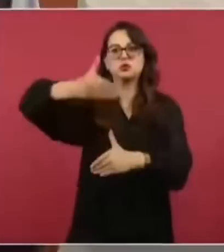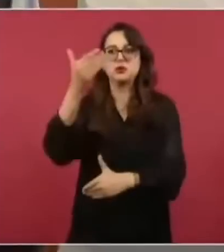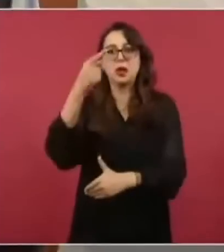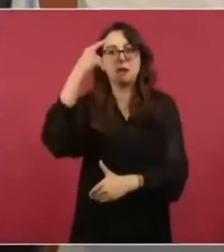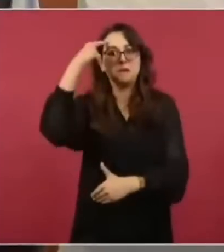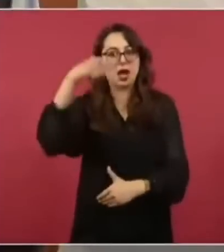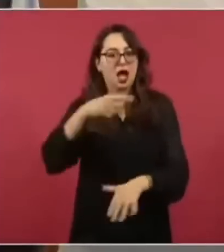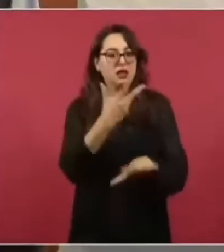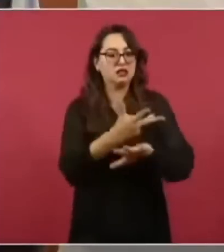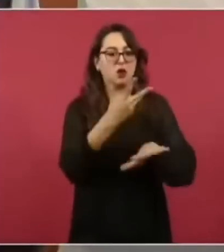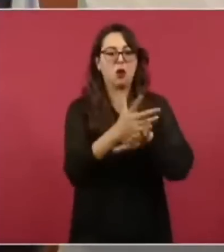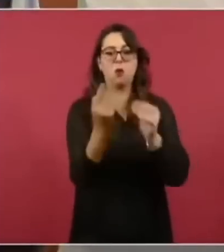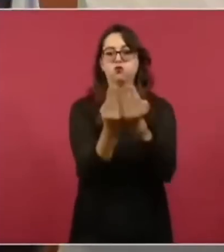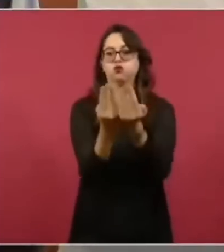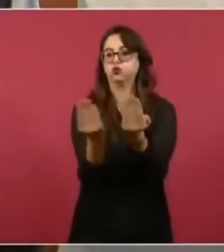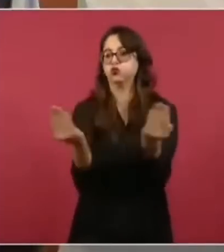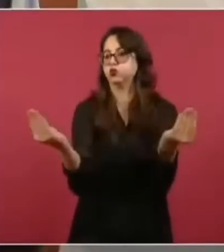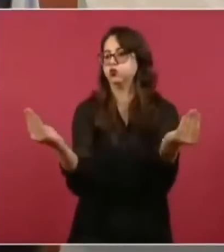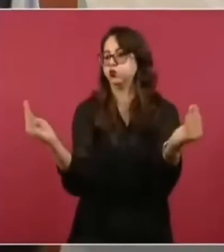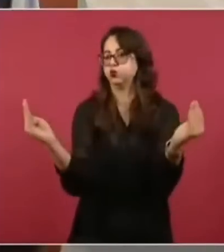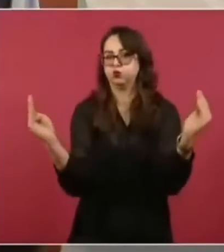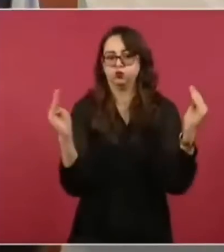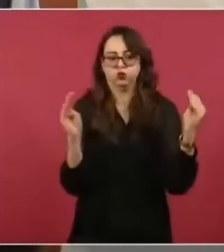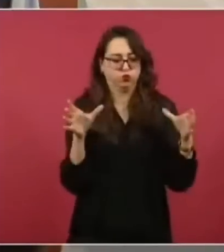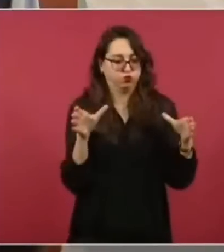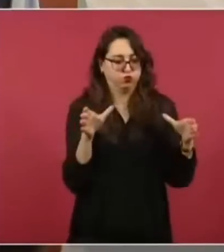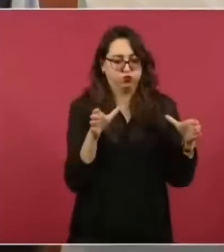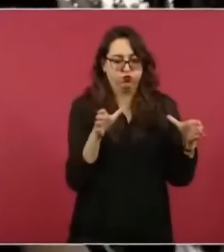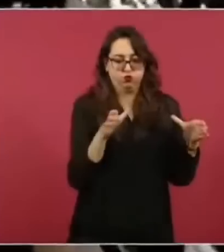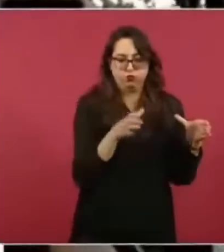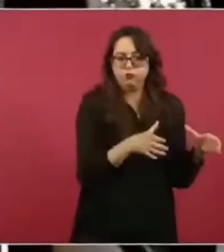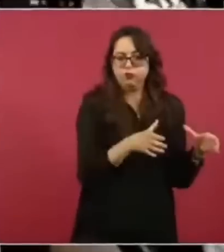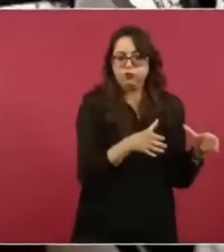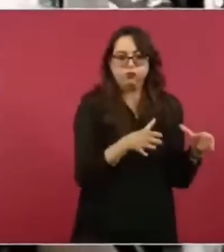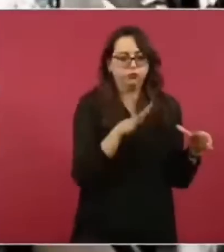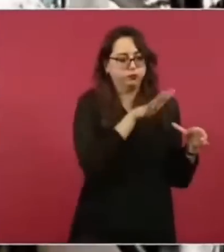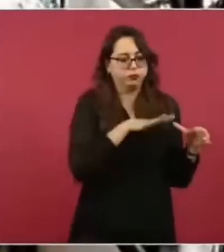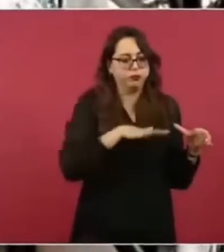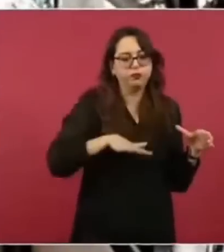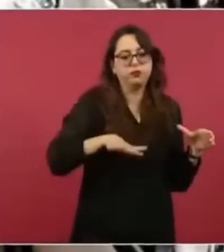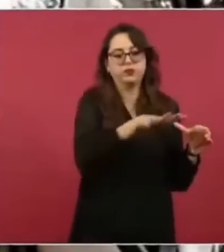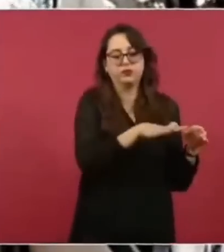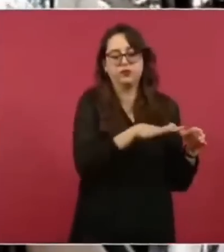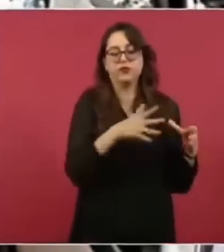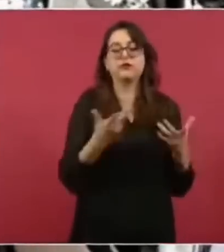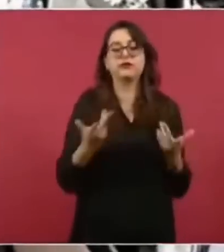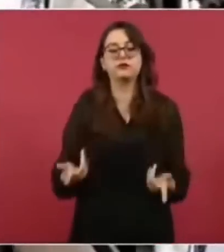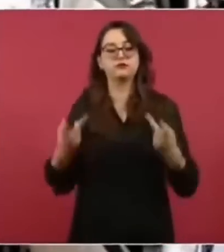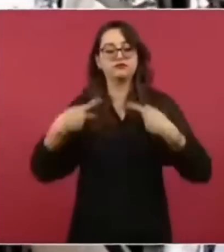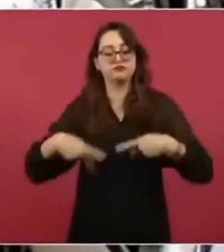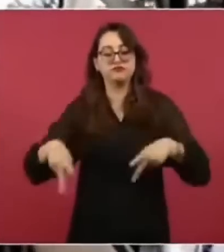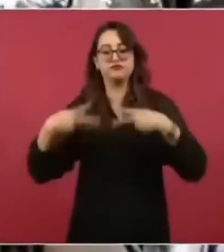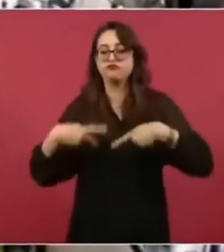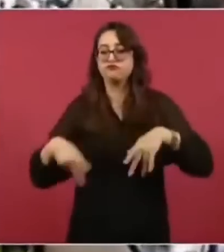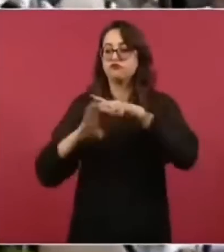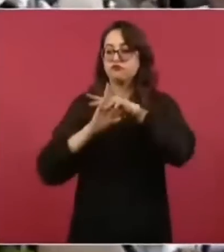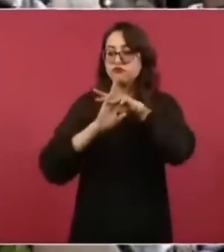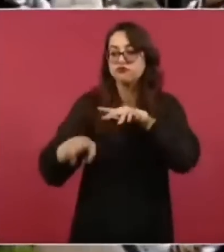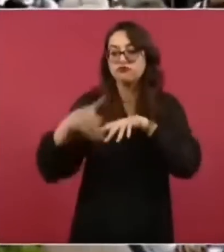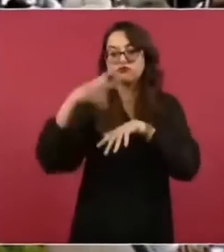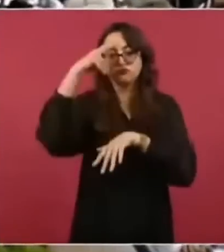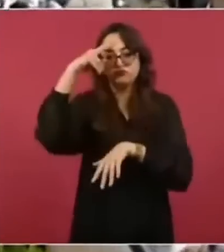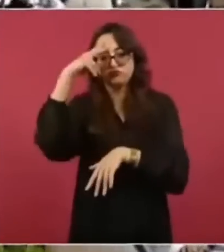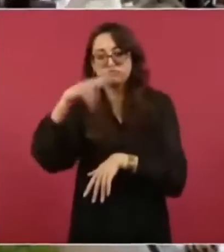gueto y equiparar a los mexicanos en general y a nuestros paisanos migrantes